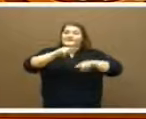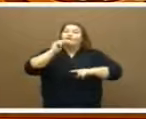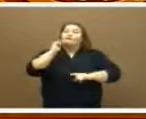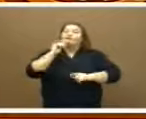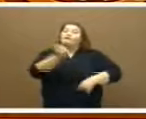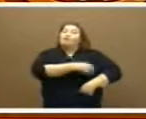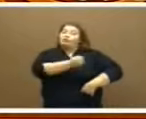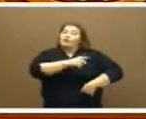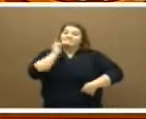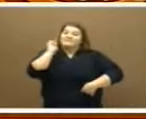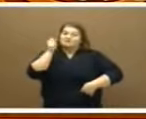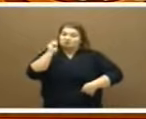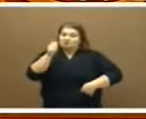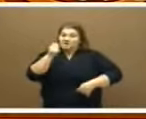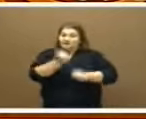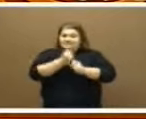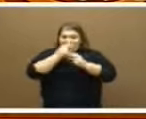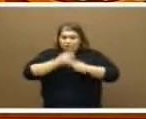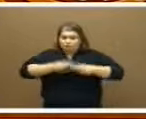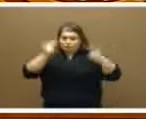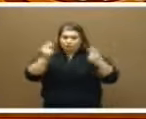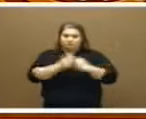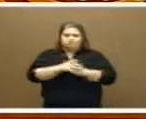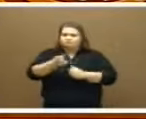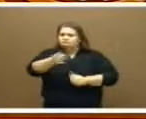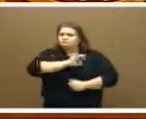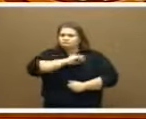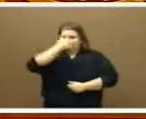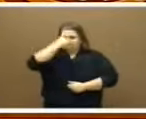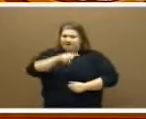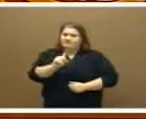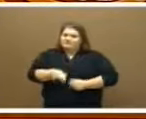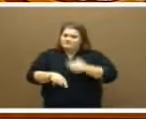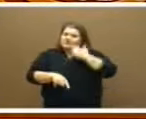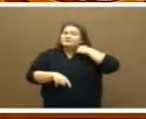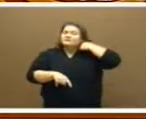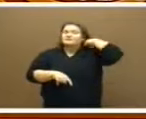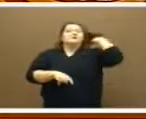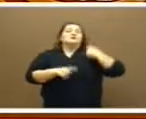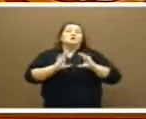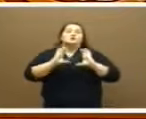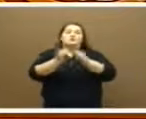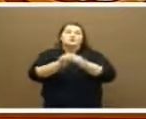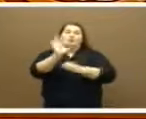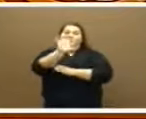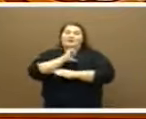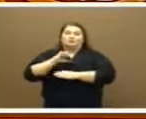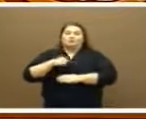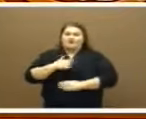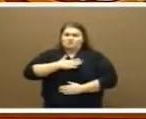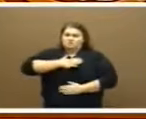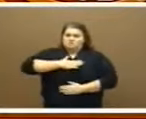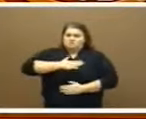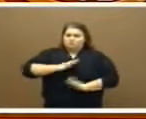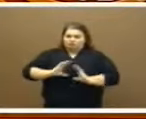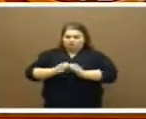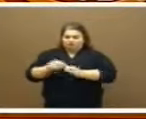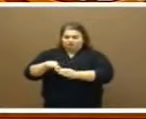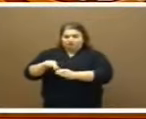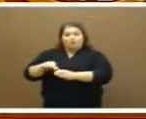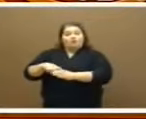pensiones para empleados públicos. Como ustedes también conocen, en nuestra comunidad autónoma no se constituyeron nunca los fondos